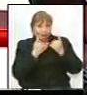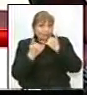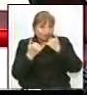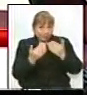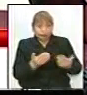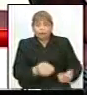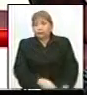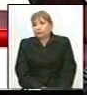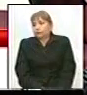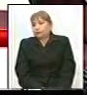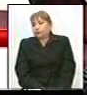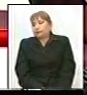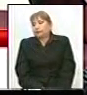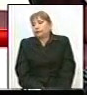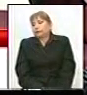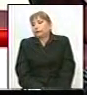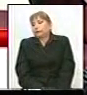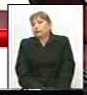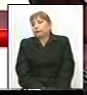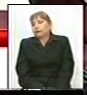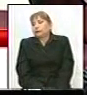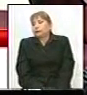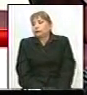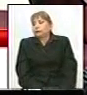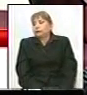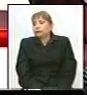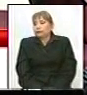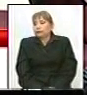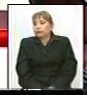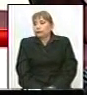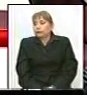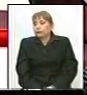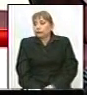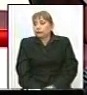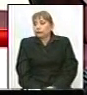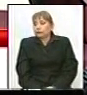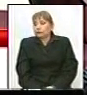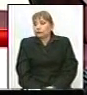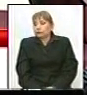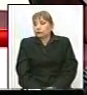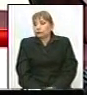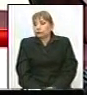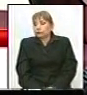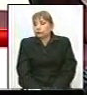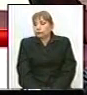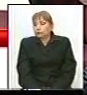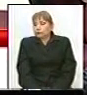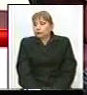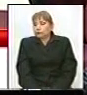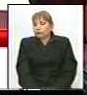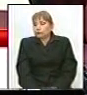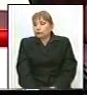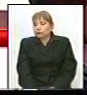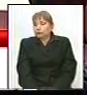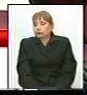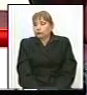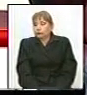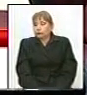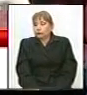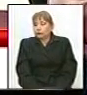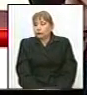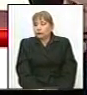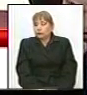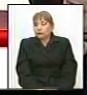Bien, en la la pregunta que había formulado, que usted